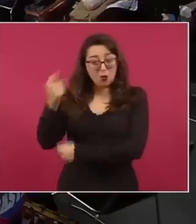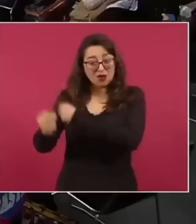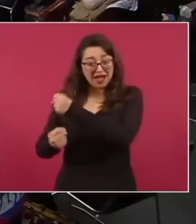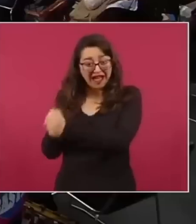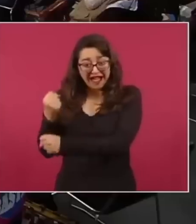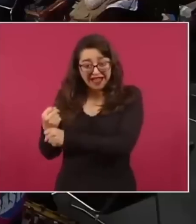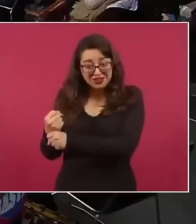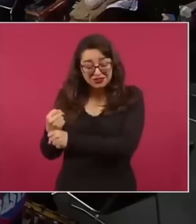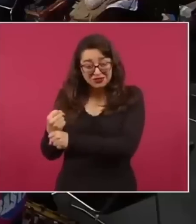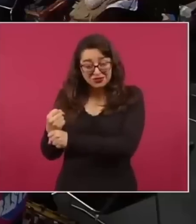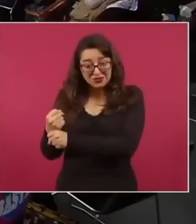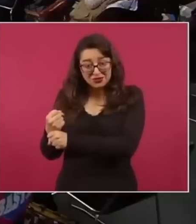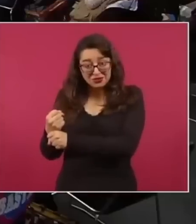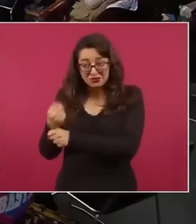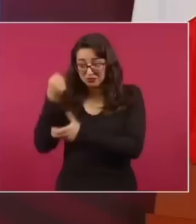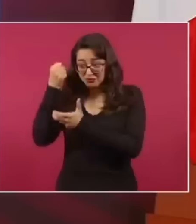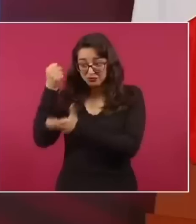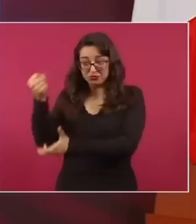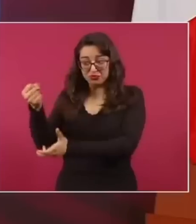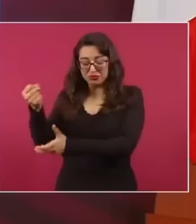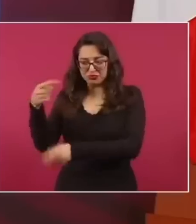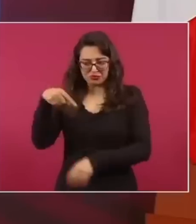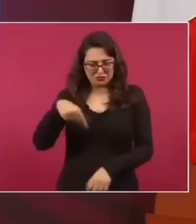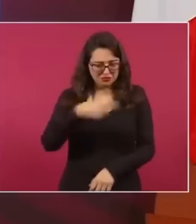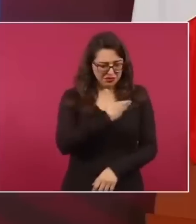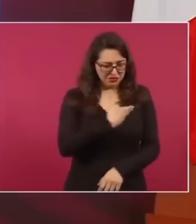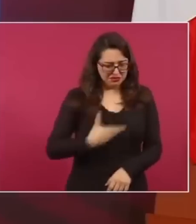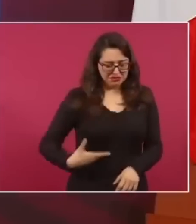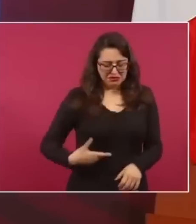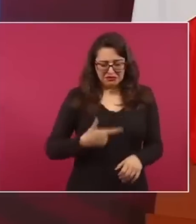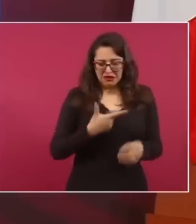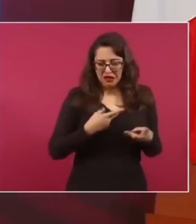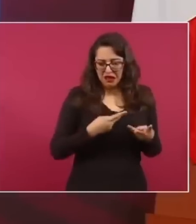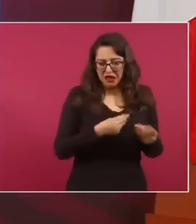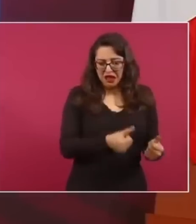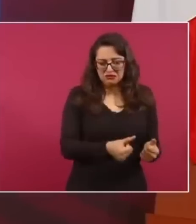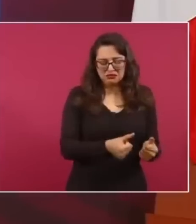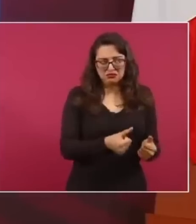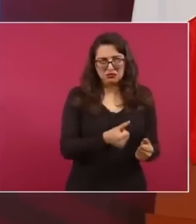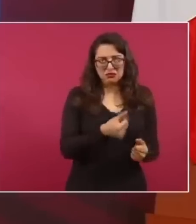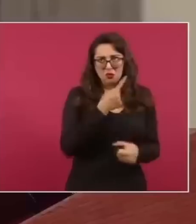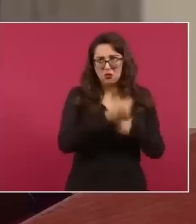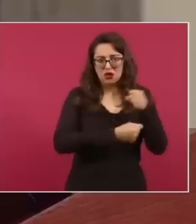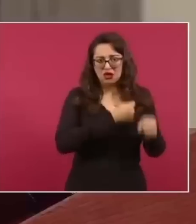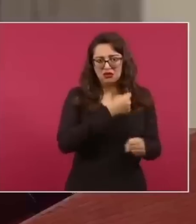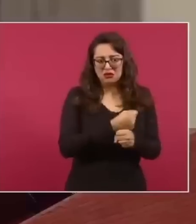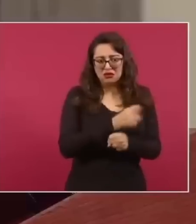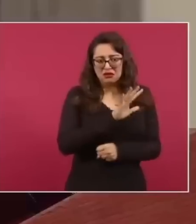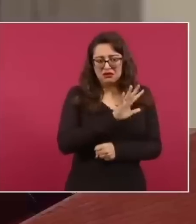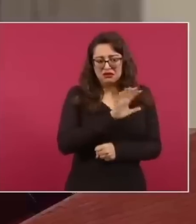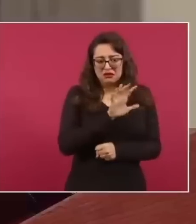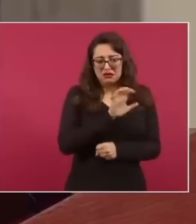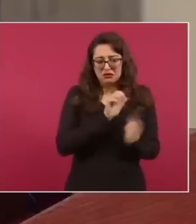ejerce al año, el año pasado ejerció 500